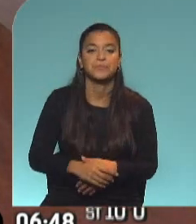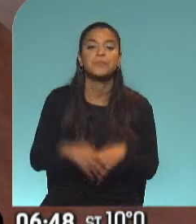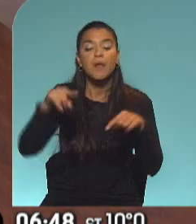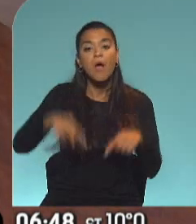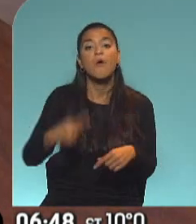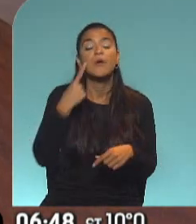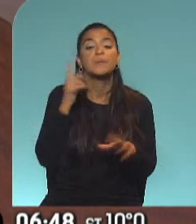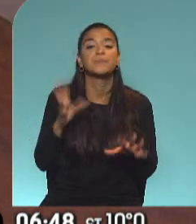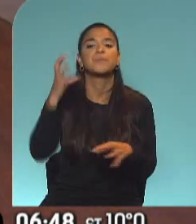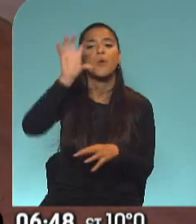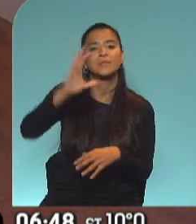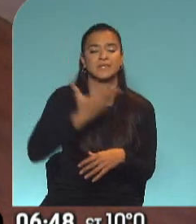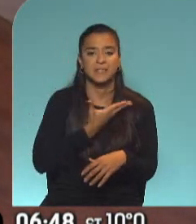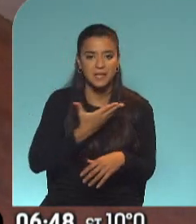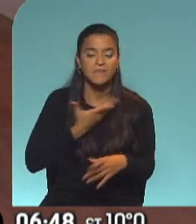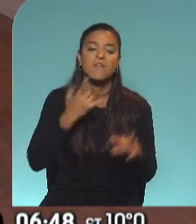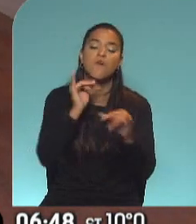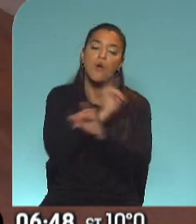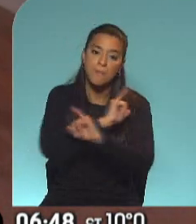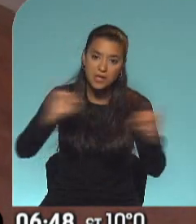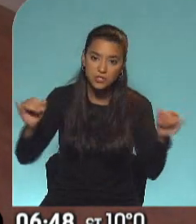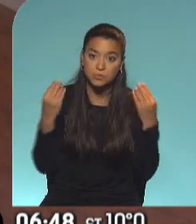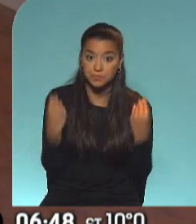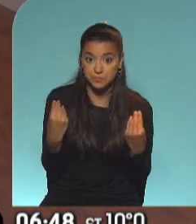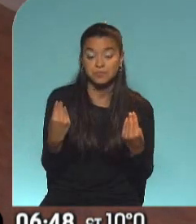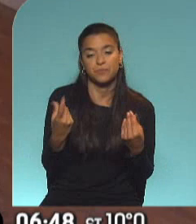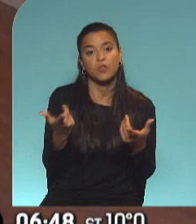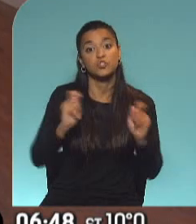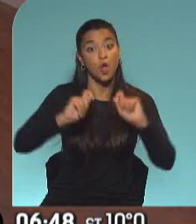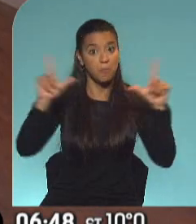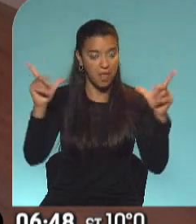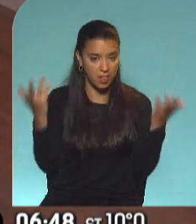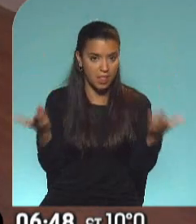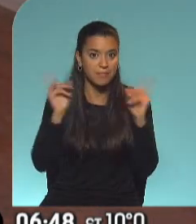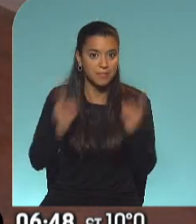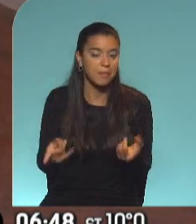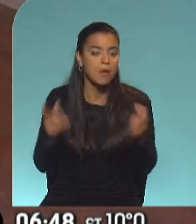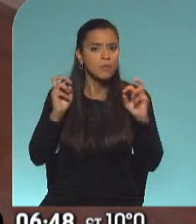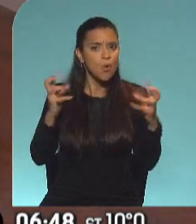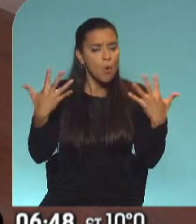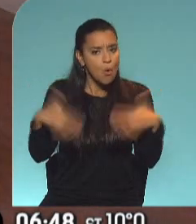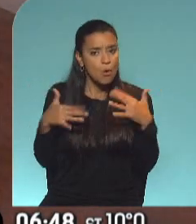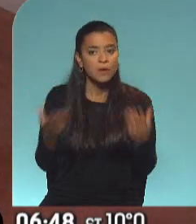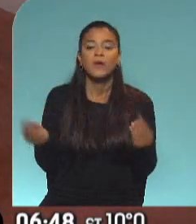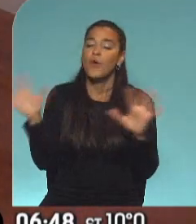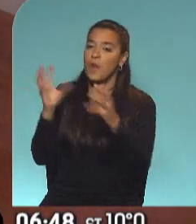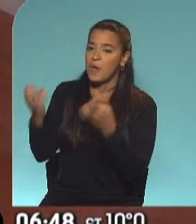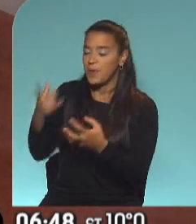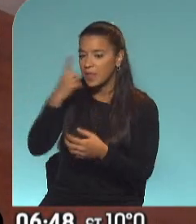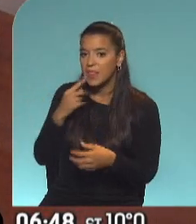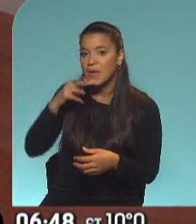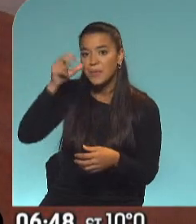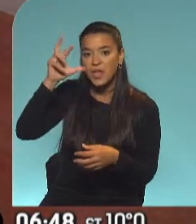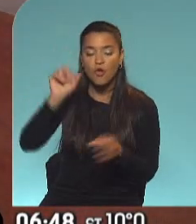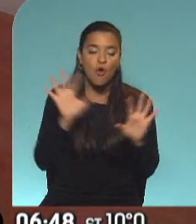Y nos damos una vueltita por la provincia de Santa Fe con una información, a ver, que sorprende y a la vez alarma. ¿Qué tal, Vero? Buen día. ¿Qué tal? ¿Cómo